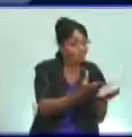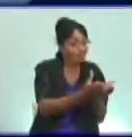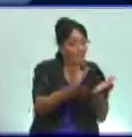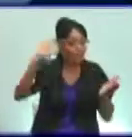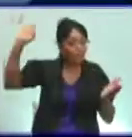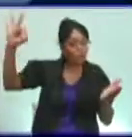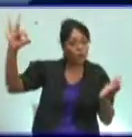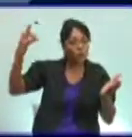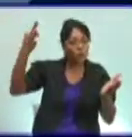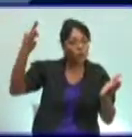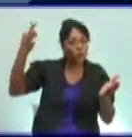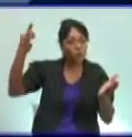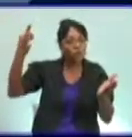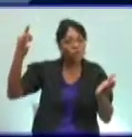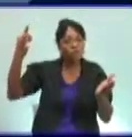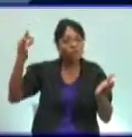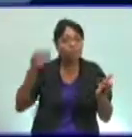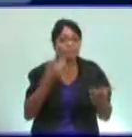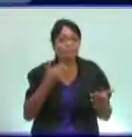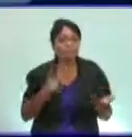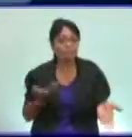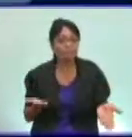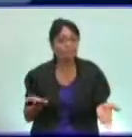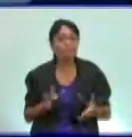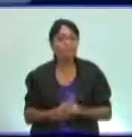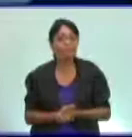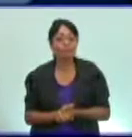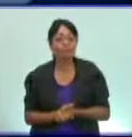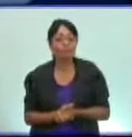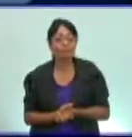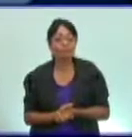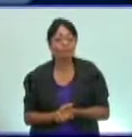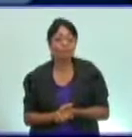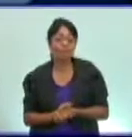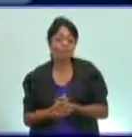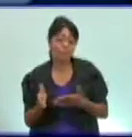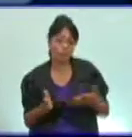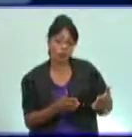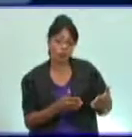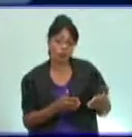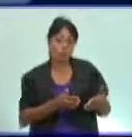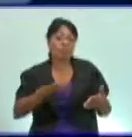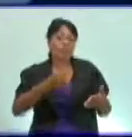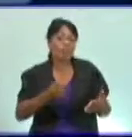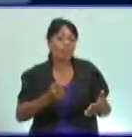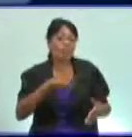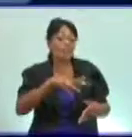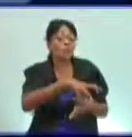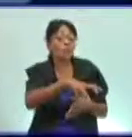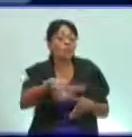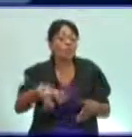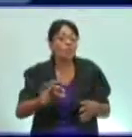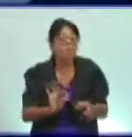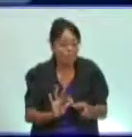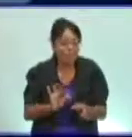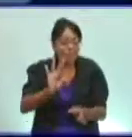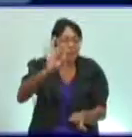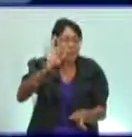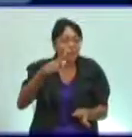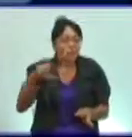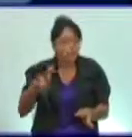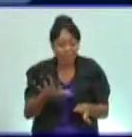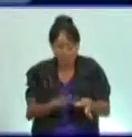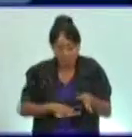la forma de la Tierra y los elementos respecto al Sol. Y la azonalidad se manifiesta en la altitud de la superficie